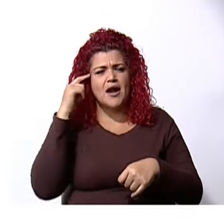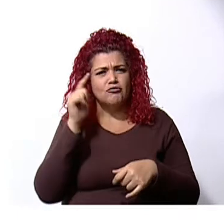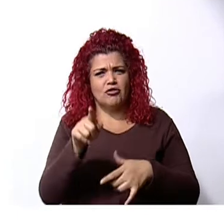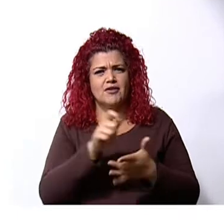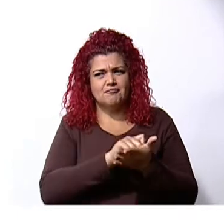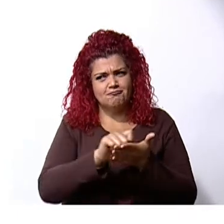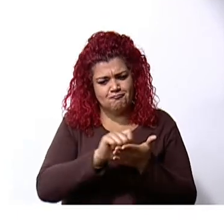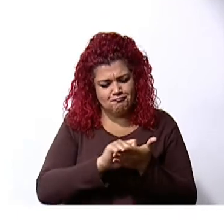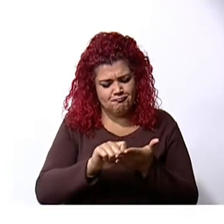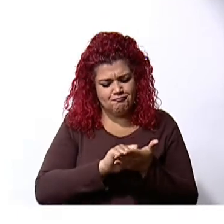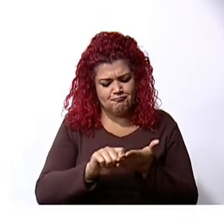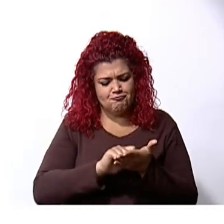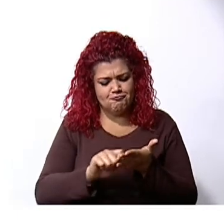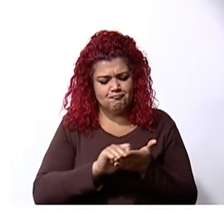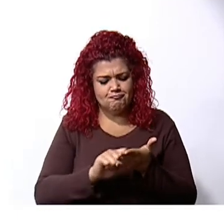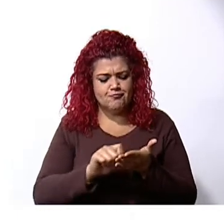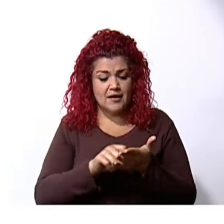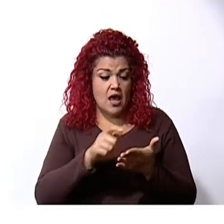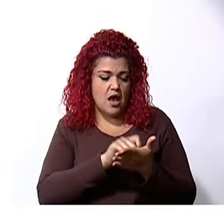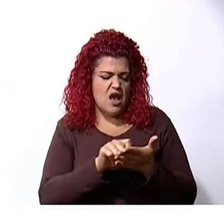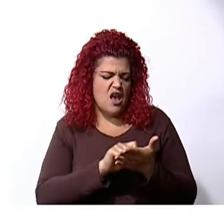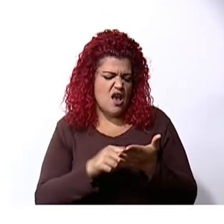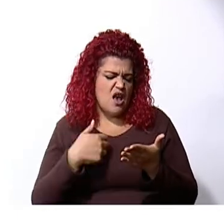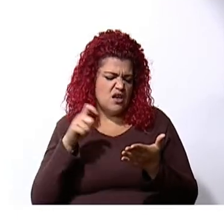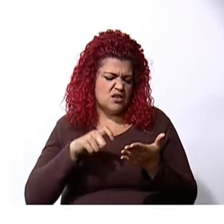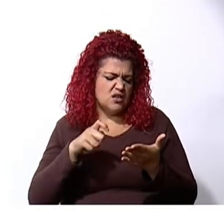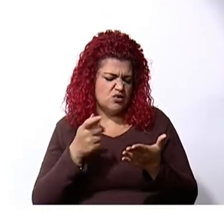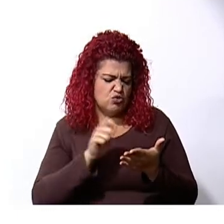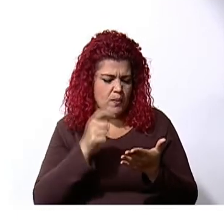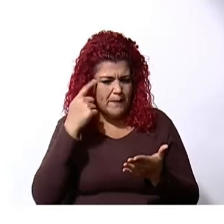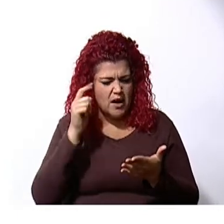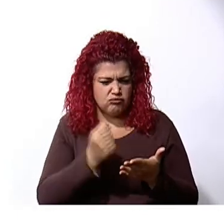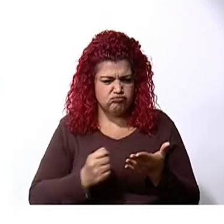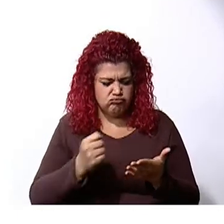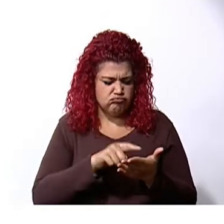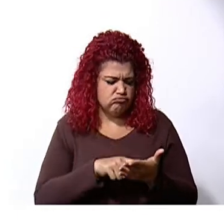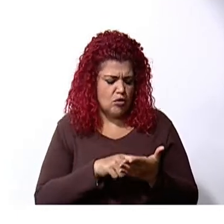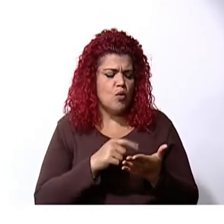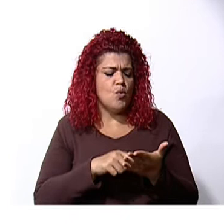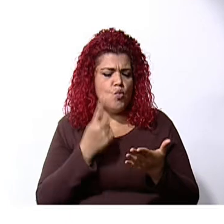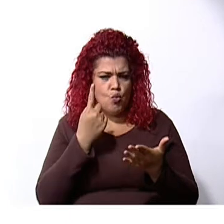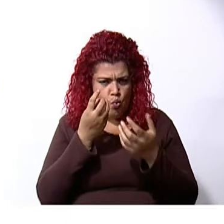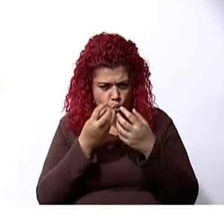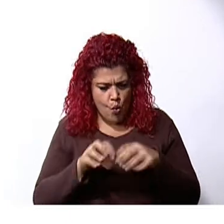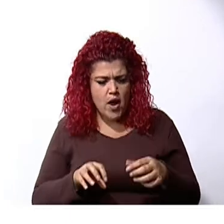anoten los ingredientes y la practiquen en casa. Un huevo,